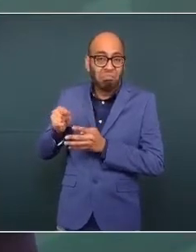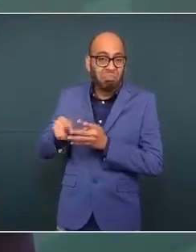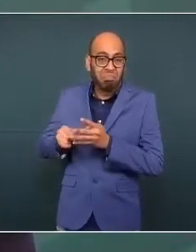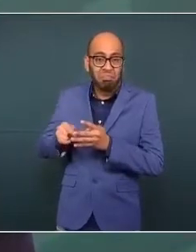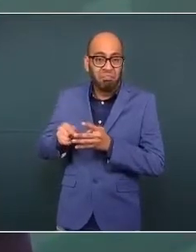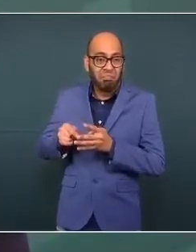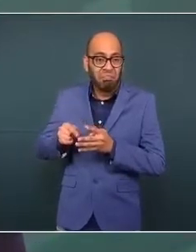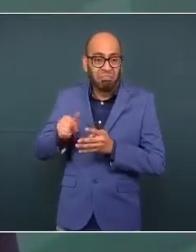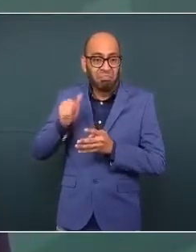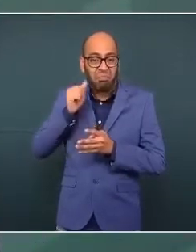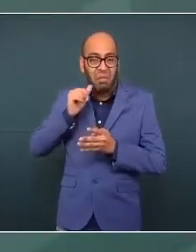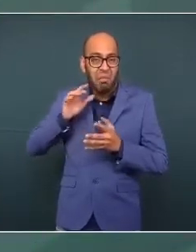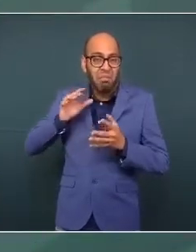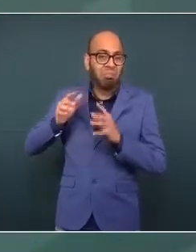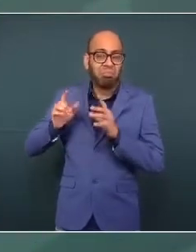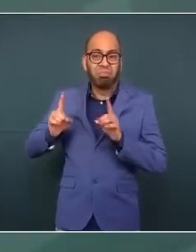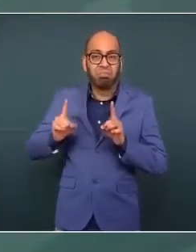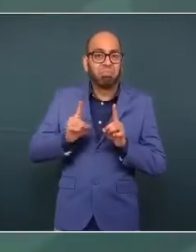iracunda,